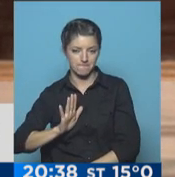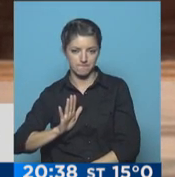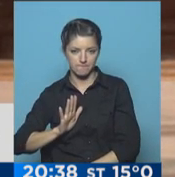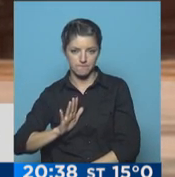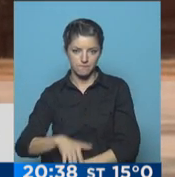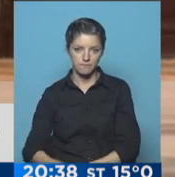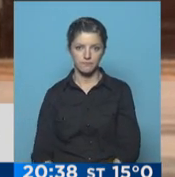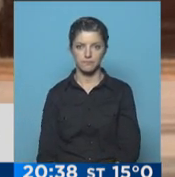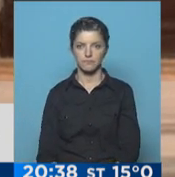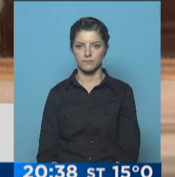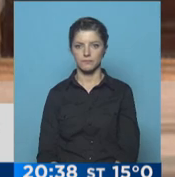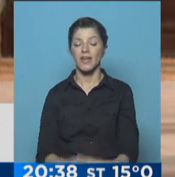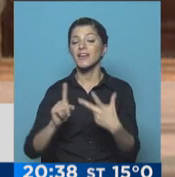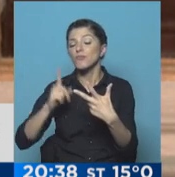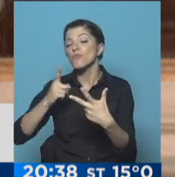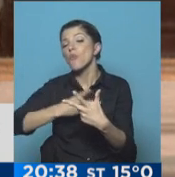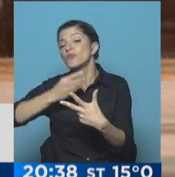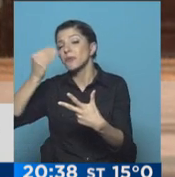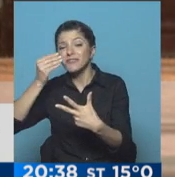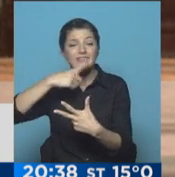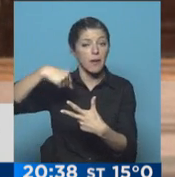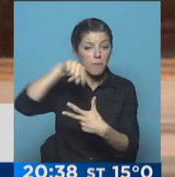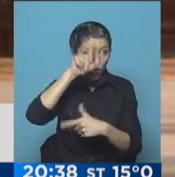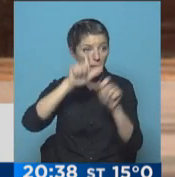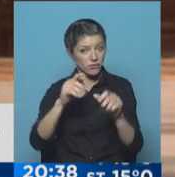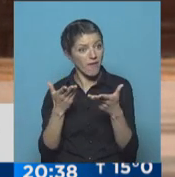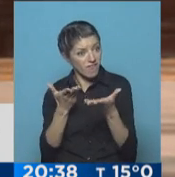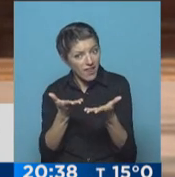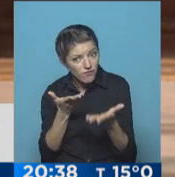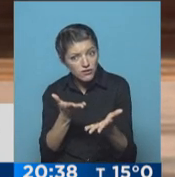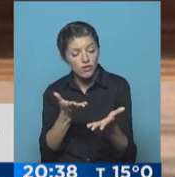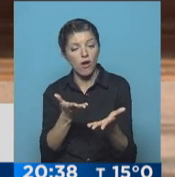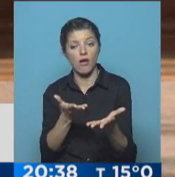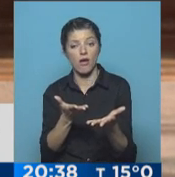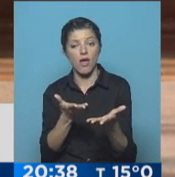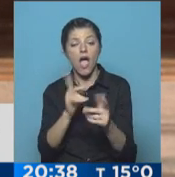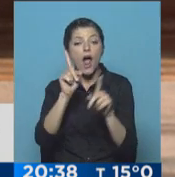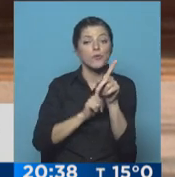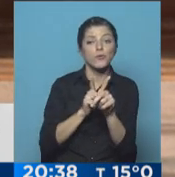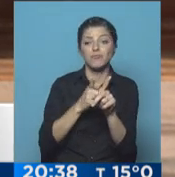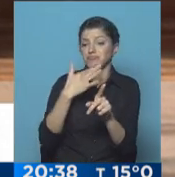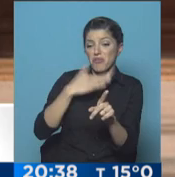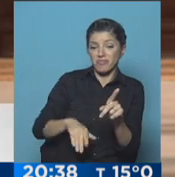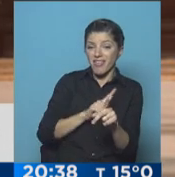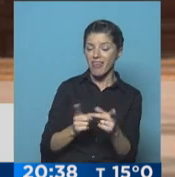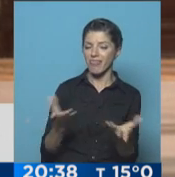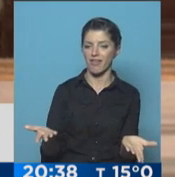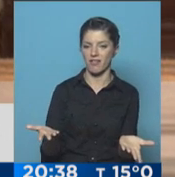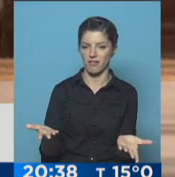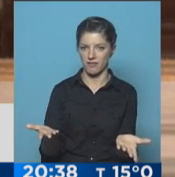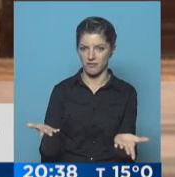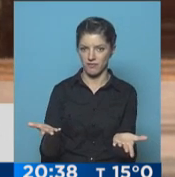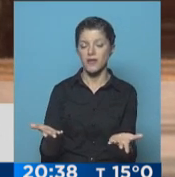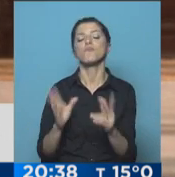desgraciadamente, ni siquiera sus propios beneficiarios muchas veces pueden llegar a alcanzar a entender,